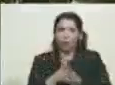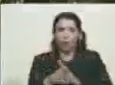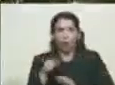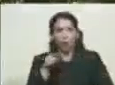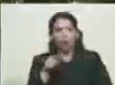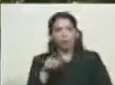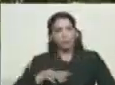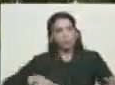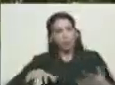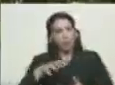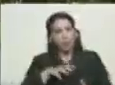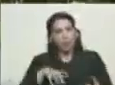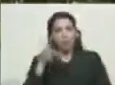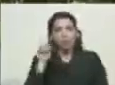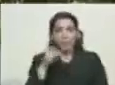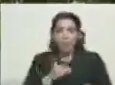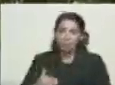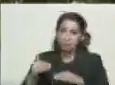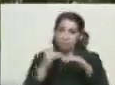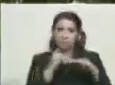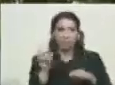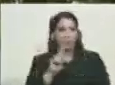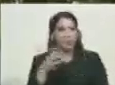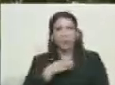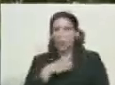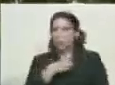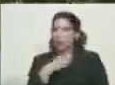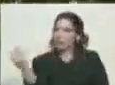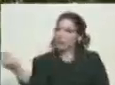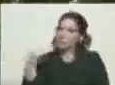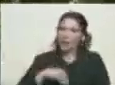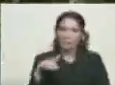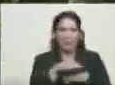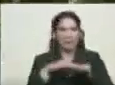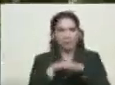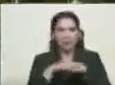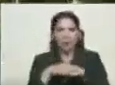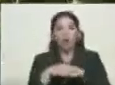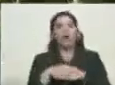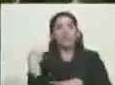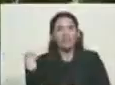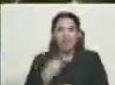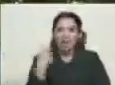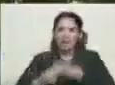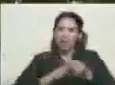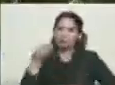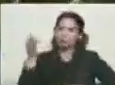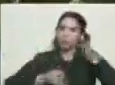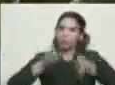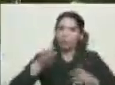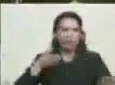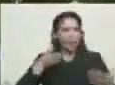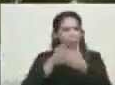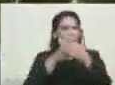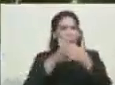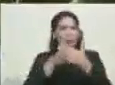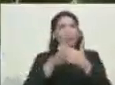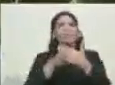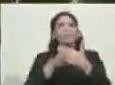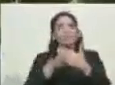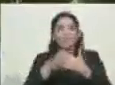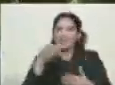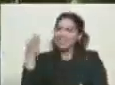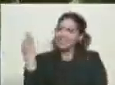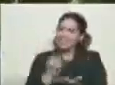suceso. Igualmente ha dicho, no puede haber más perdón, tiene que haber justicia contra quienes constantemente